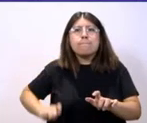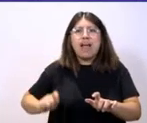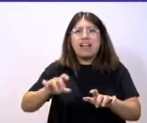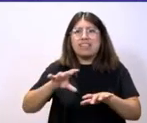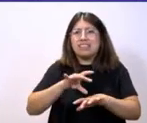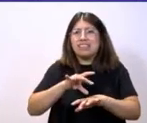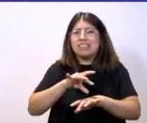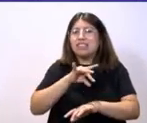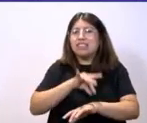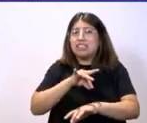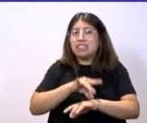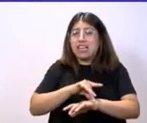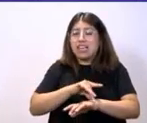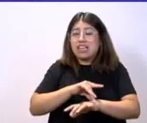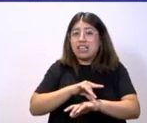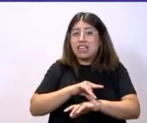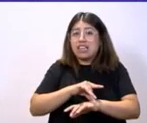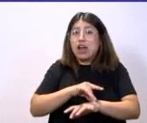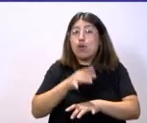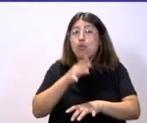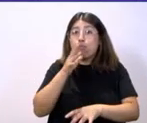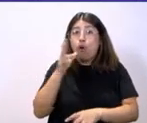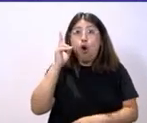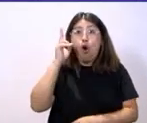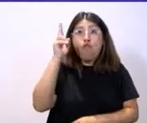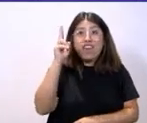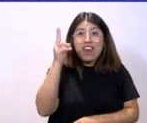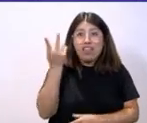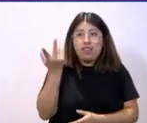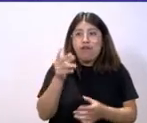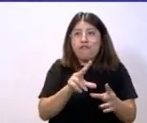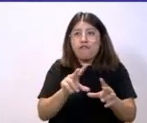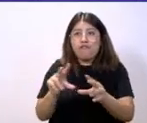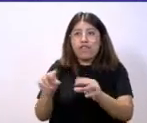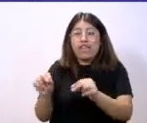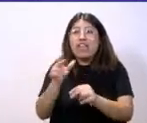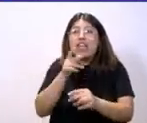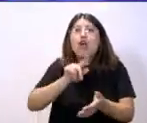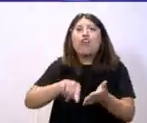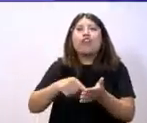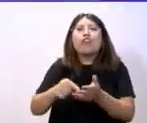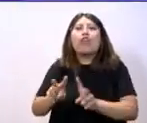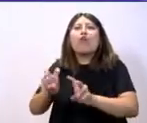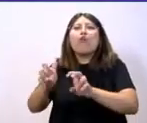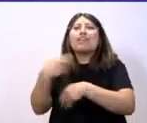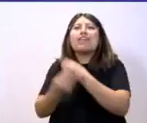momento? Ninguna. Su planificación siempre en el ámbito de la salud pública solo pasa por privatizar.